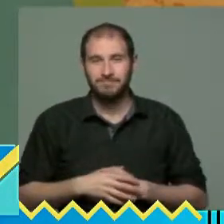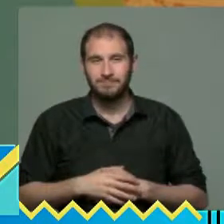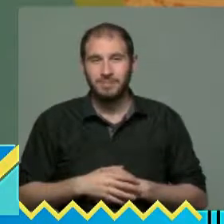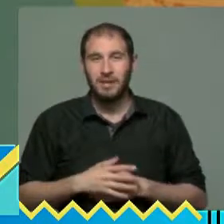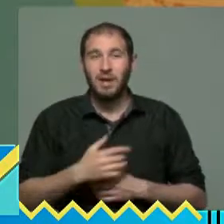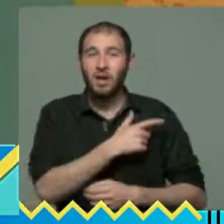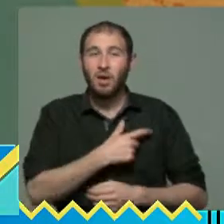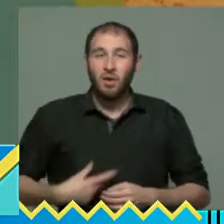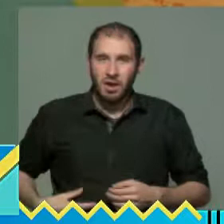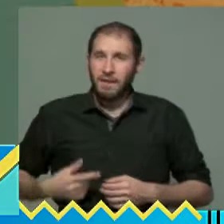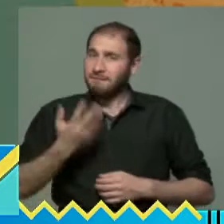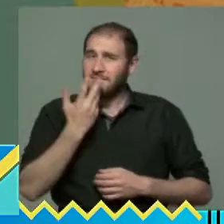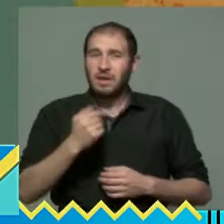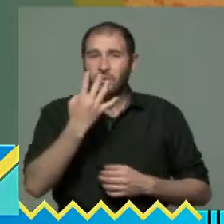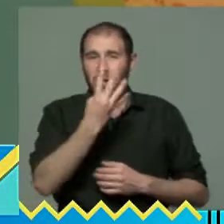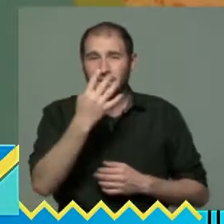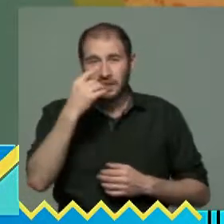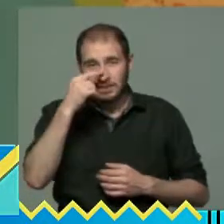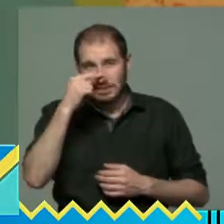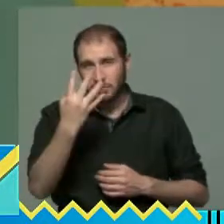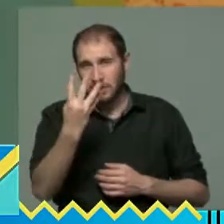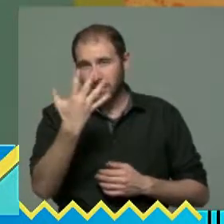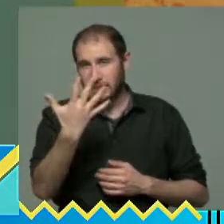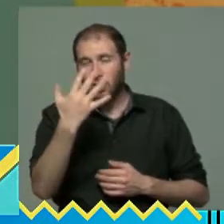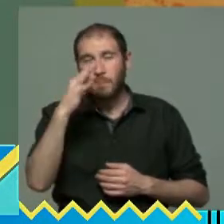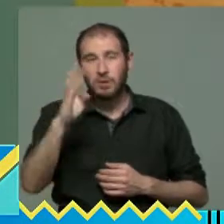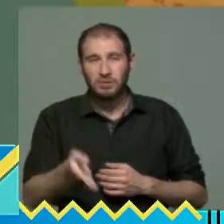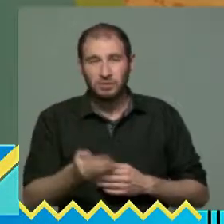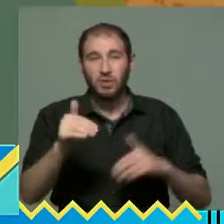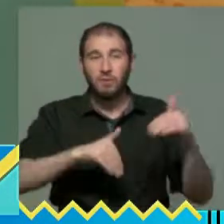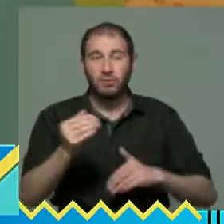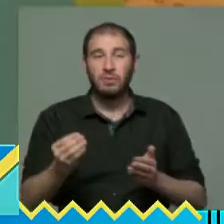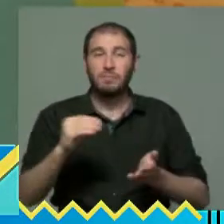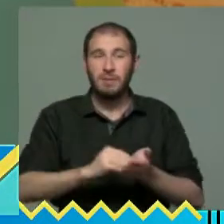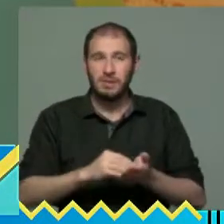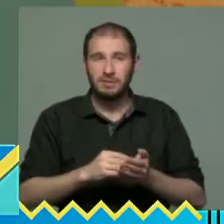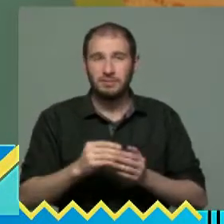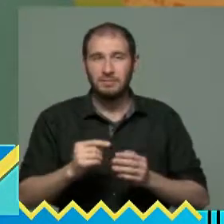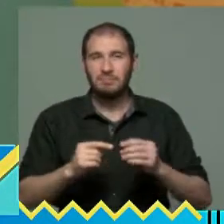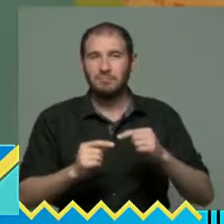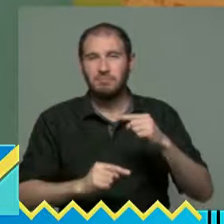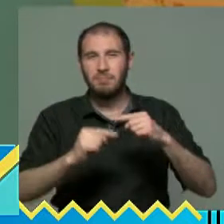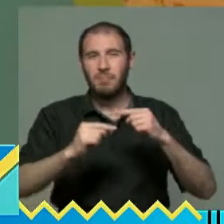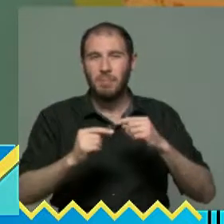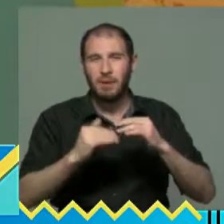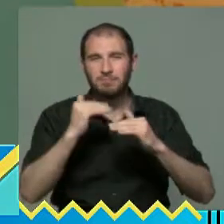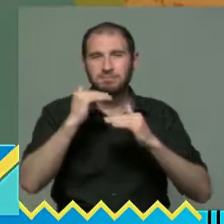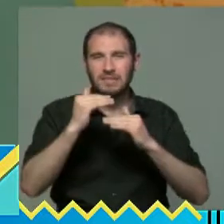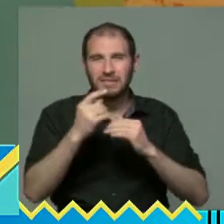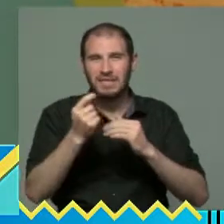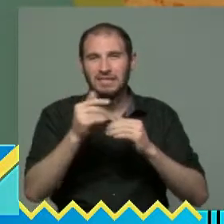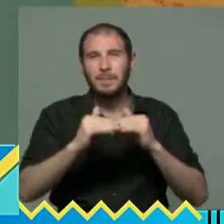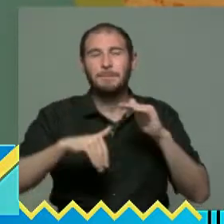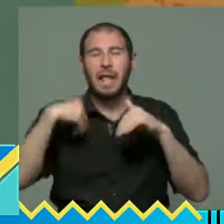el gobierno está rechocho, sacó 45-46% de los votos, y no solo eso, que no es tanto, apenas salvó la mayoría legislativa.